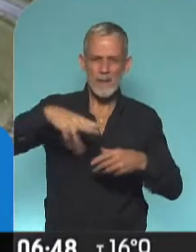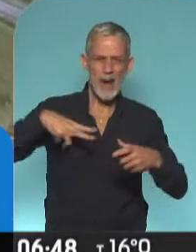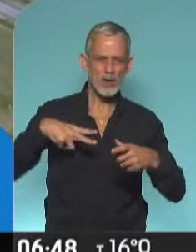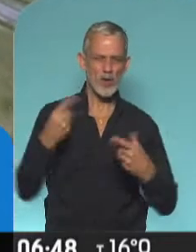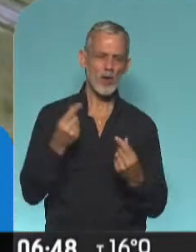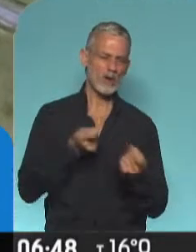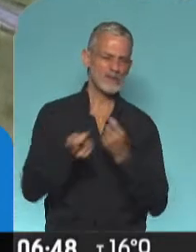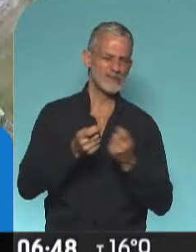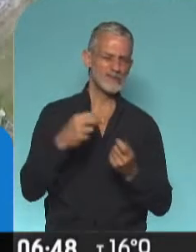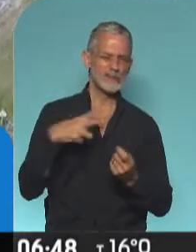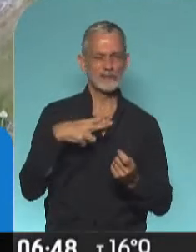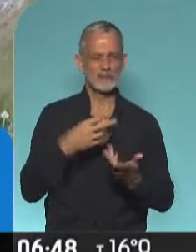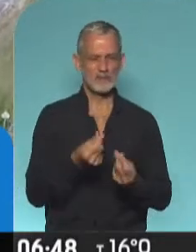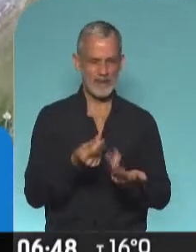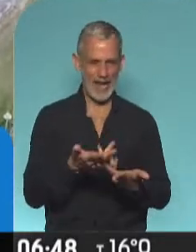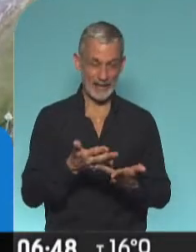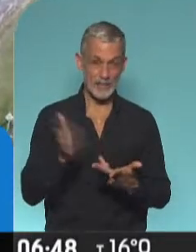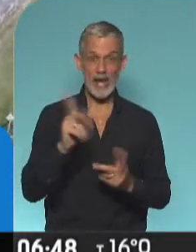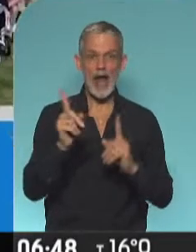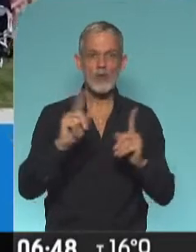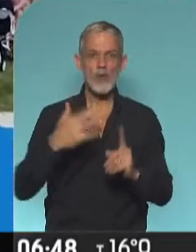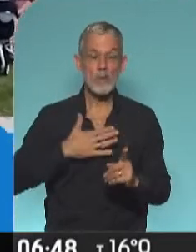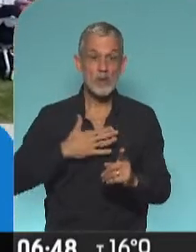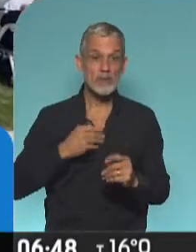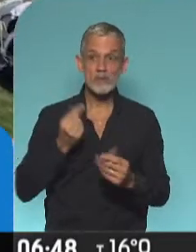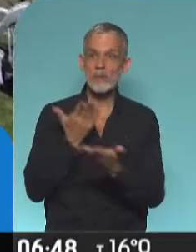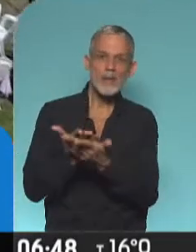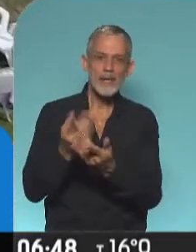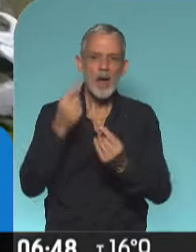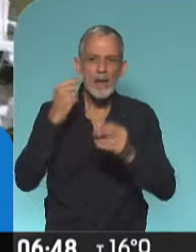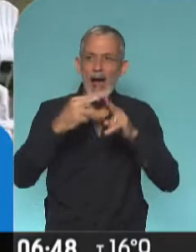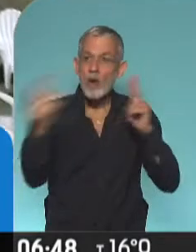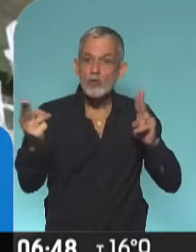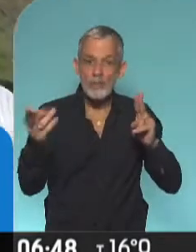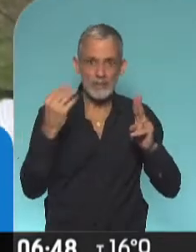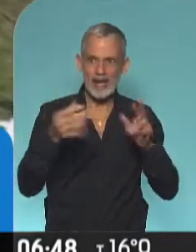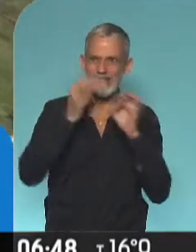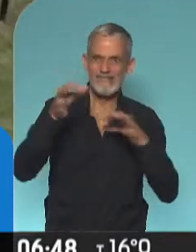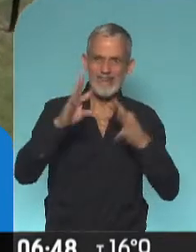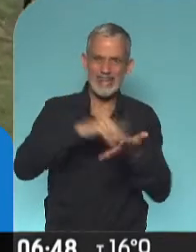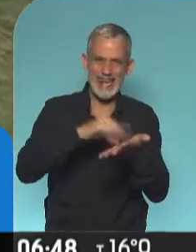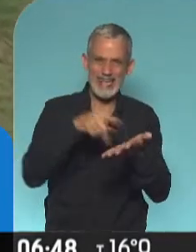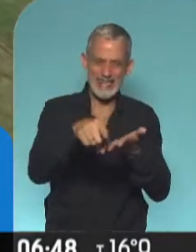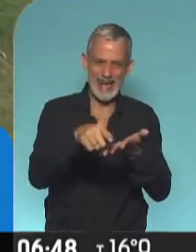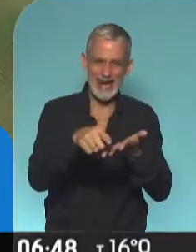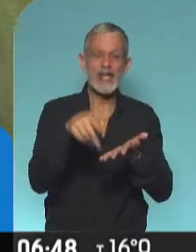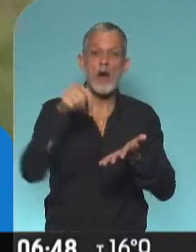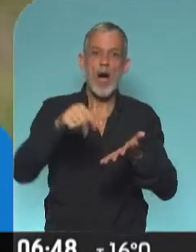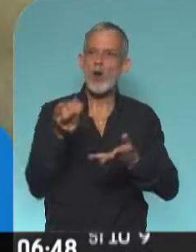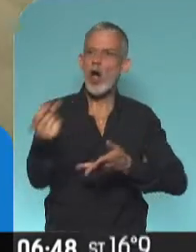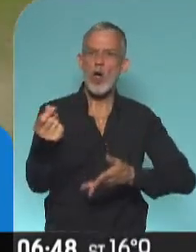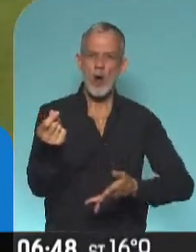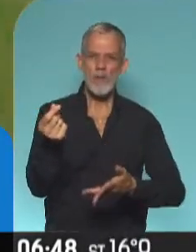hay propietarios que sólo están esperando que aparezca el proyecto de una autopista en la zona para vender los terrenos ahora se compran